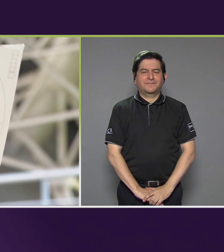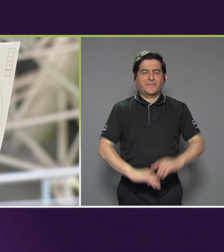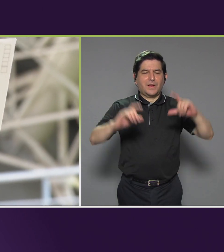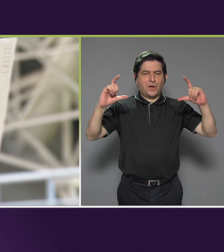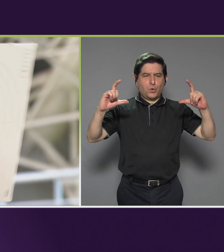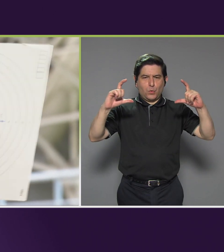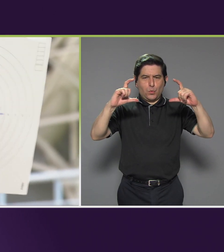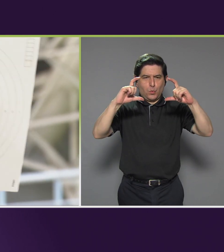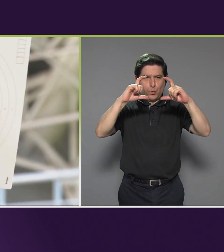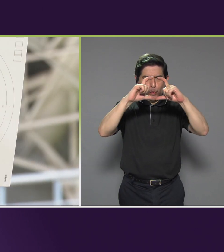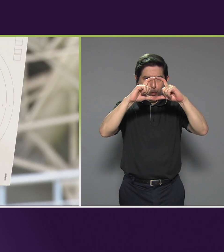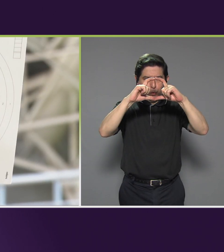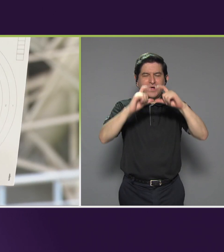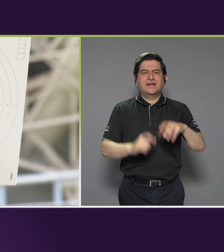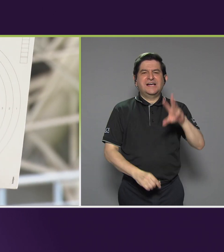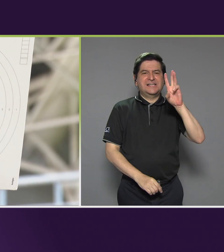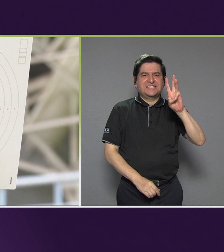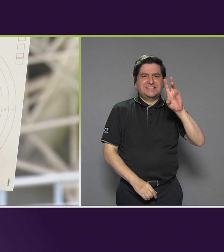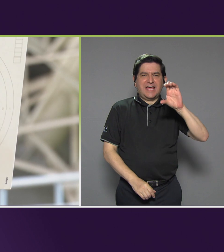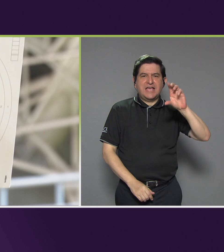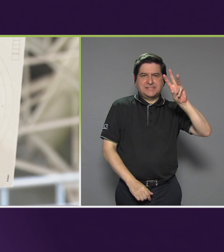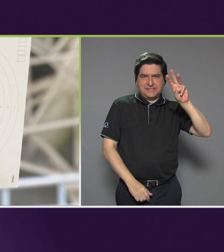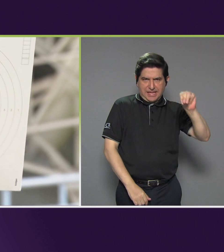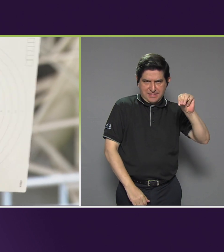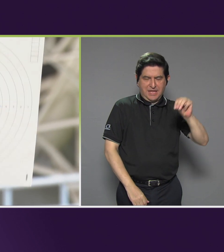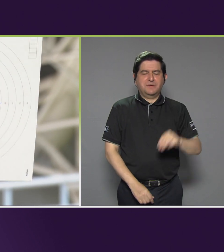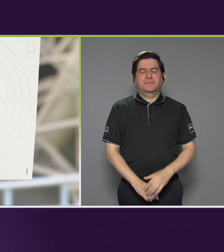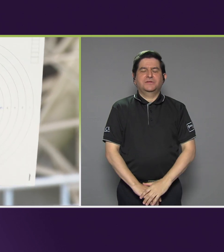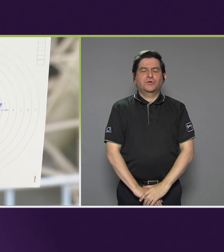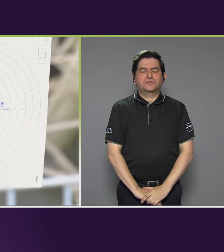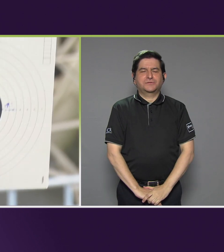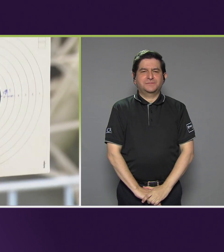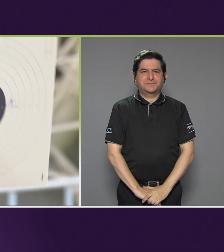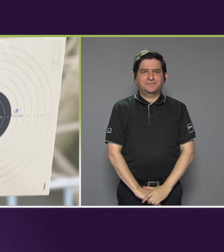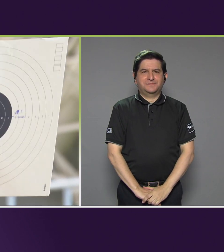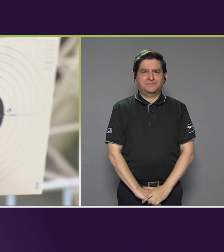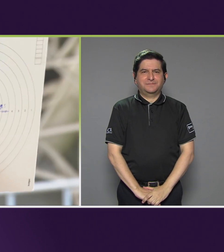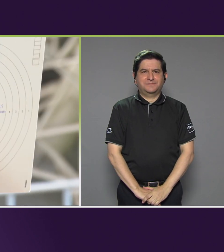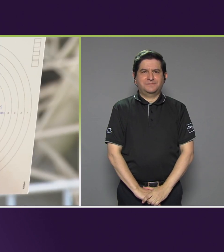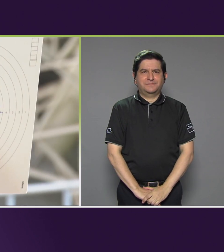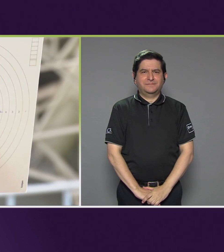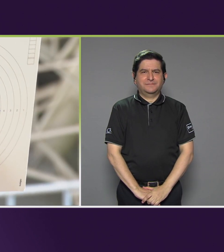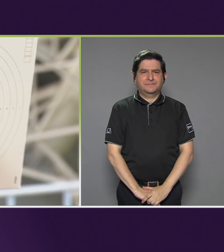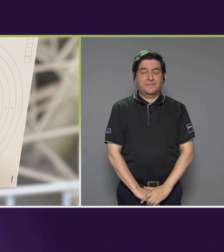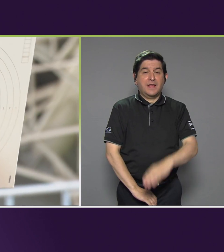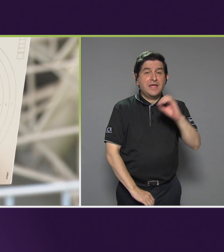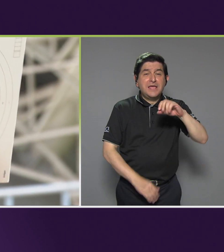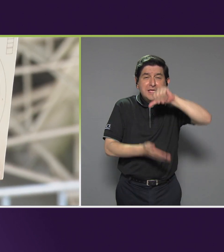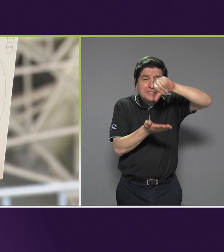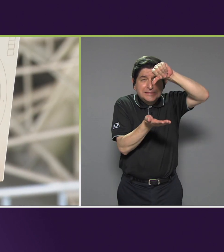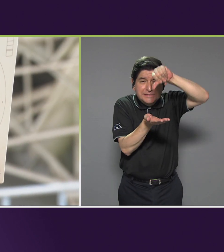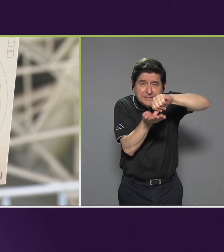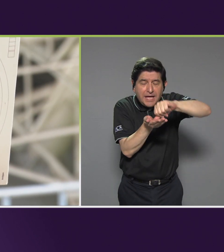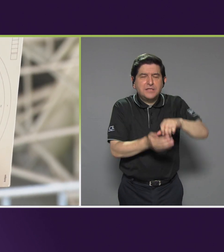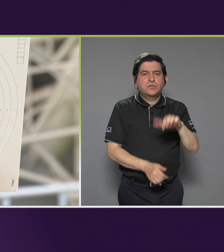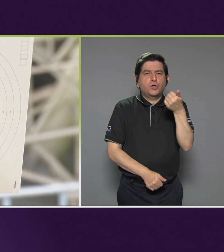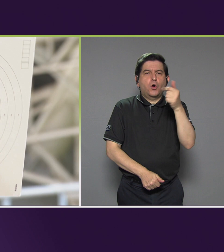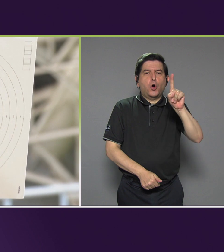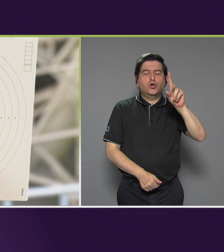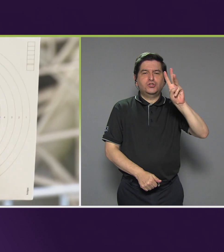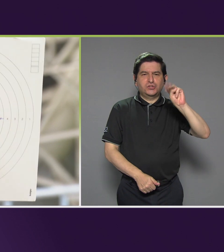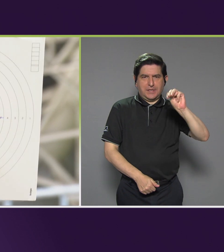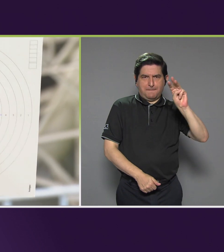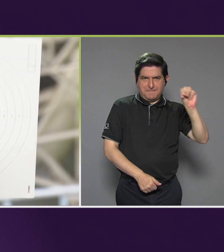tiene 6 centímetros de diámetro la diana negra y el centro son 11